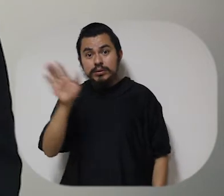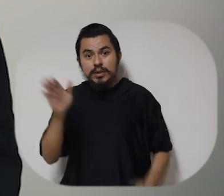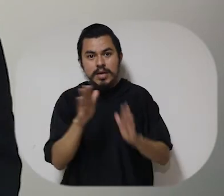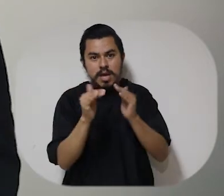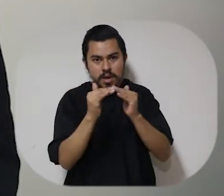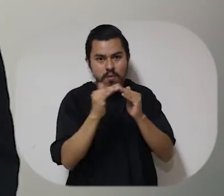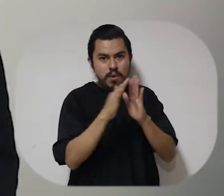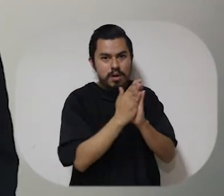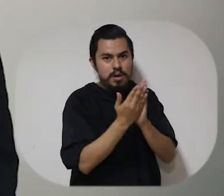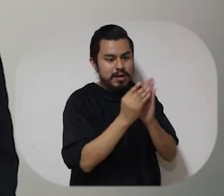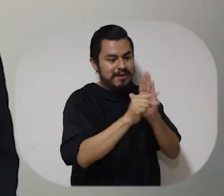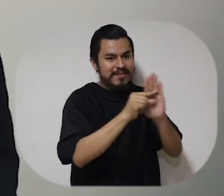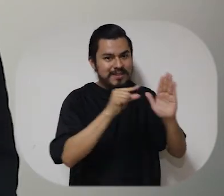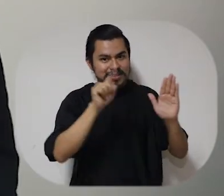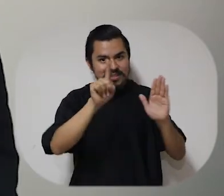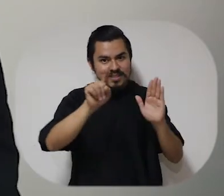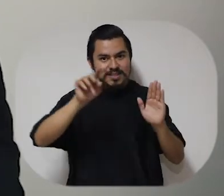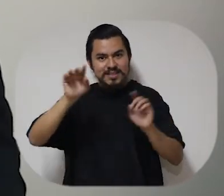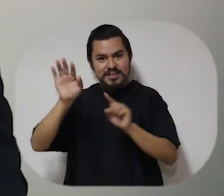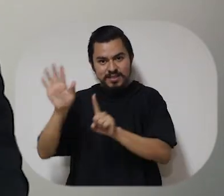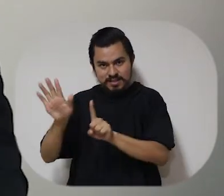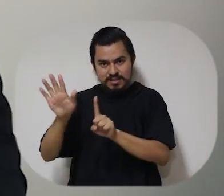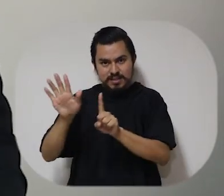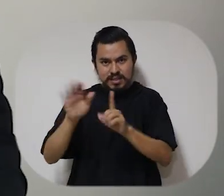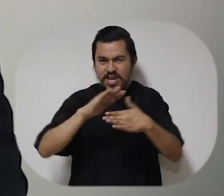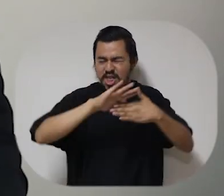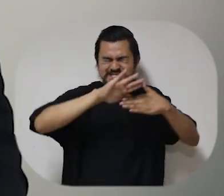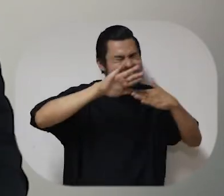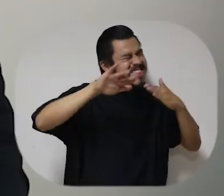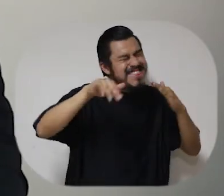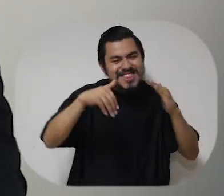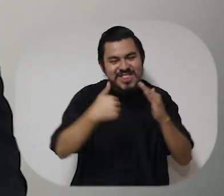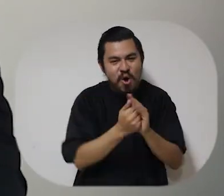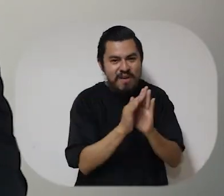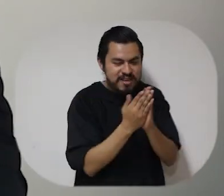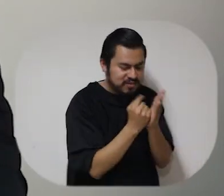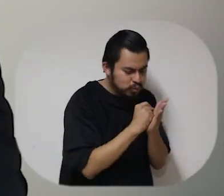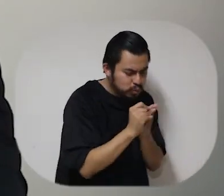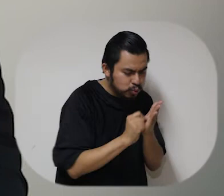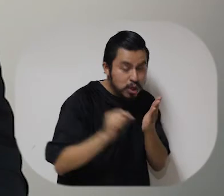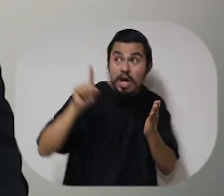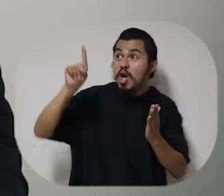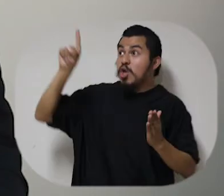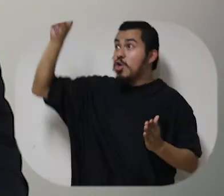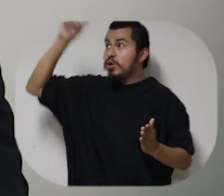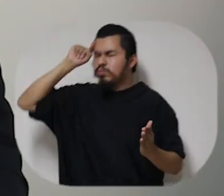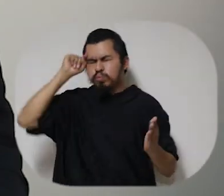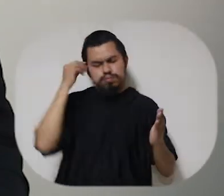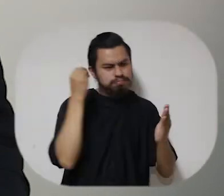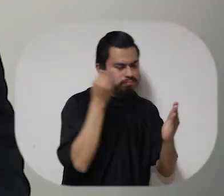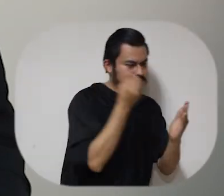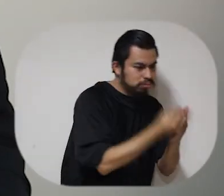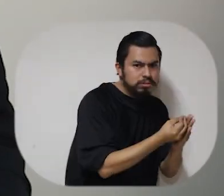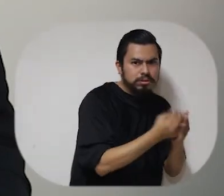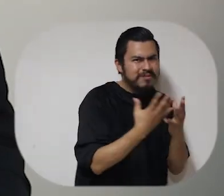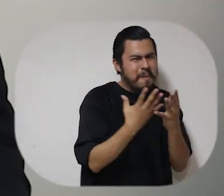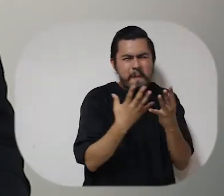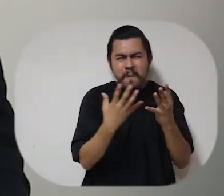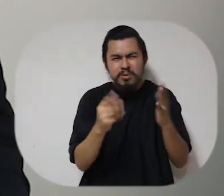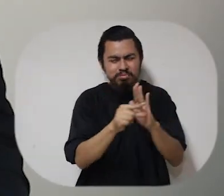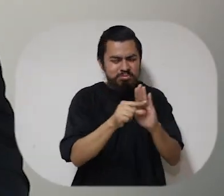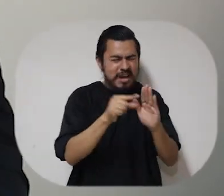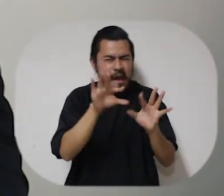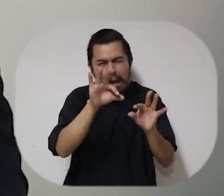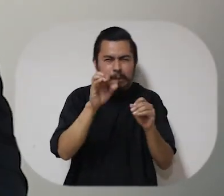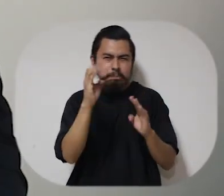nos dice que toda la Escritura fue inspirada por Dios. Hay muchos versículos que son similares a este.